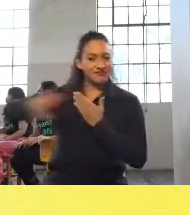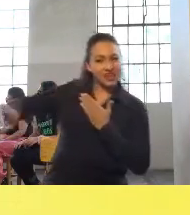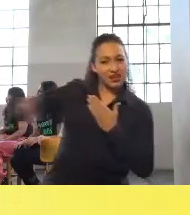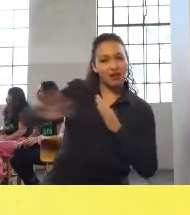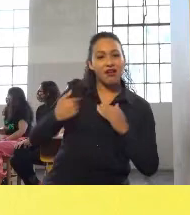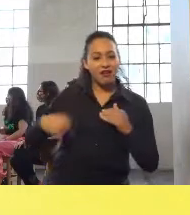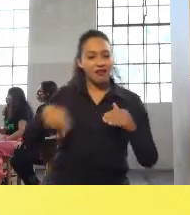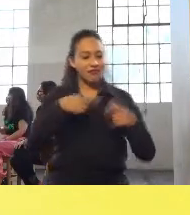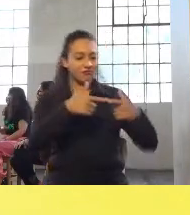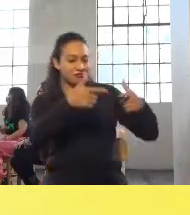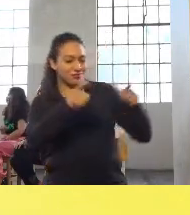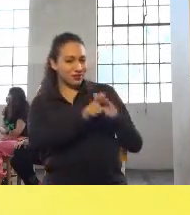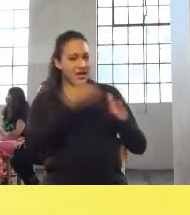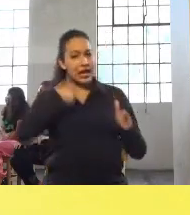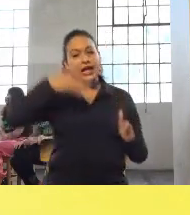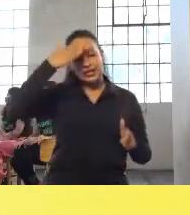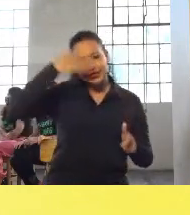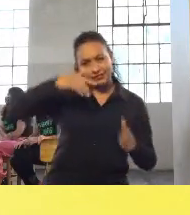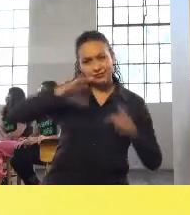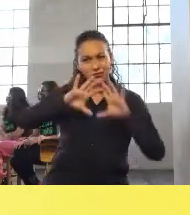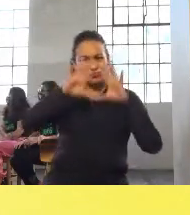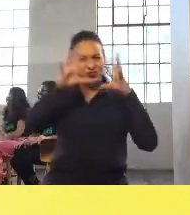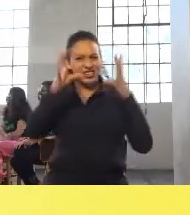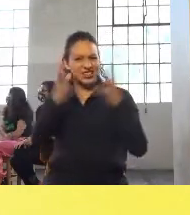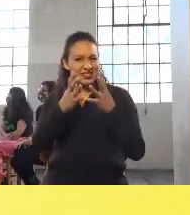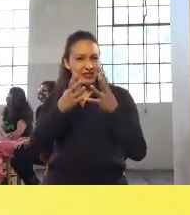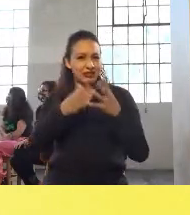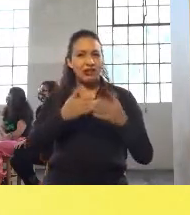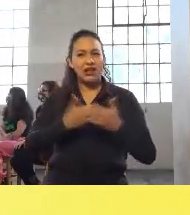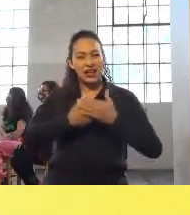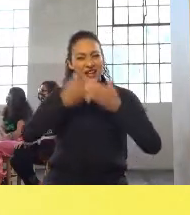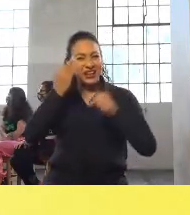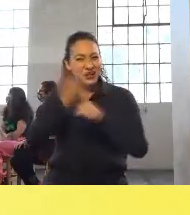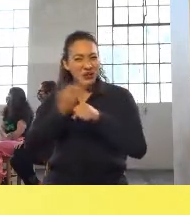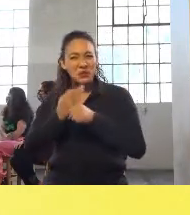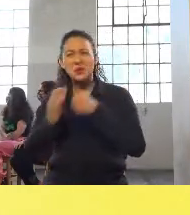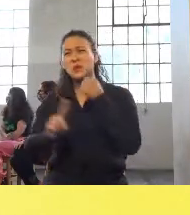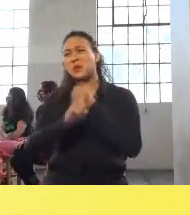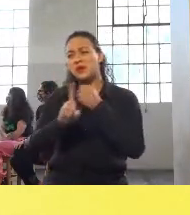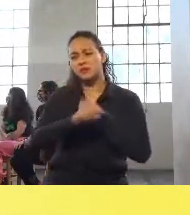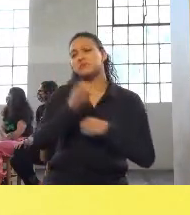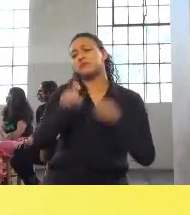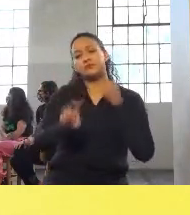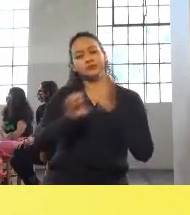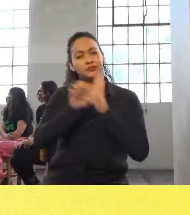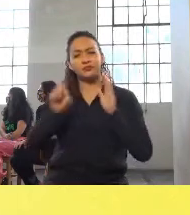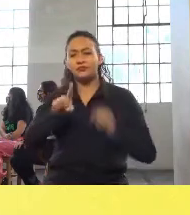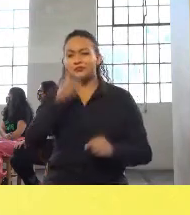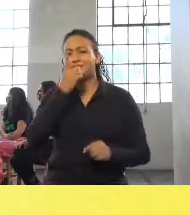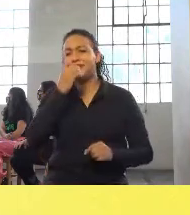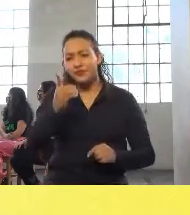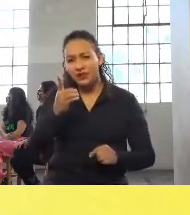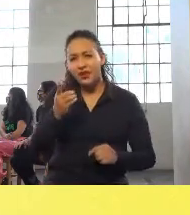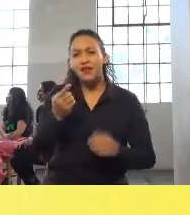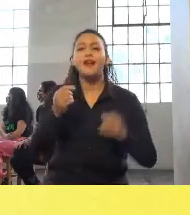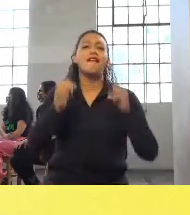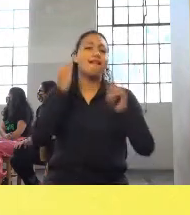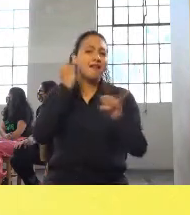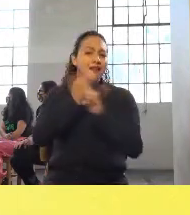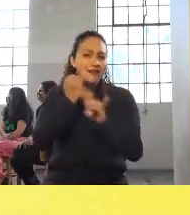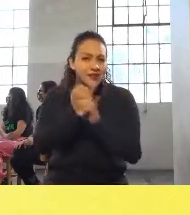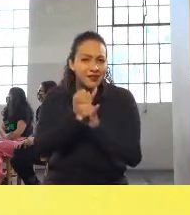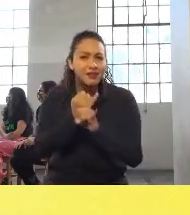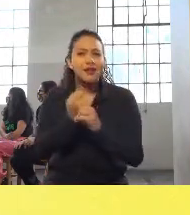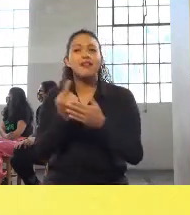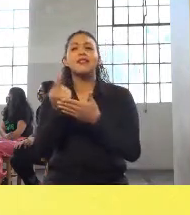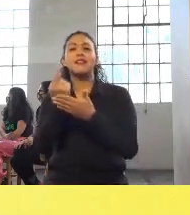sabemos que el mundo está horrible y que no, pero más en concreto, como por ejemplo hablaban del internet o de diseño tal cual, ¿a qué